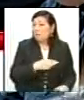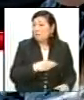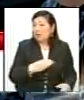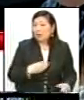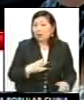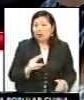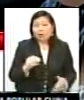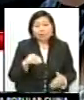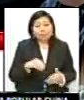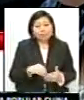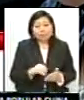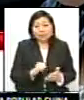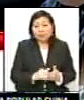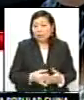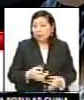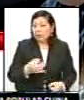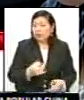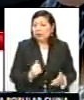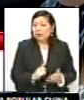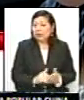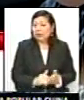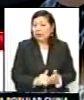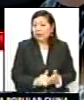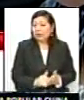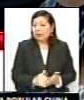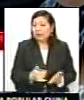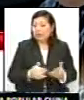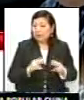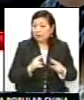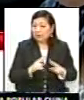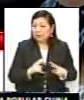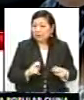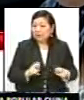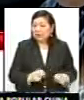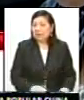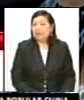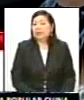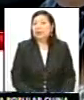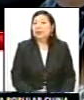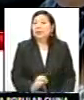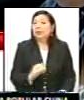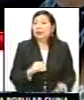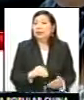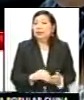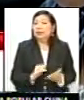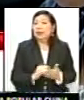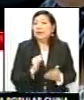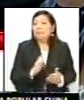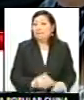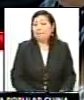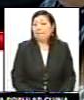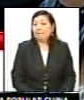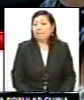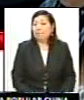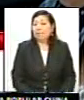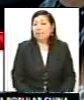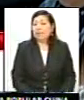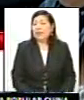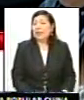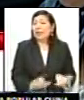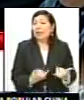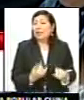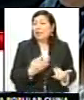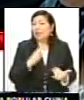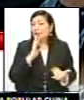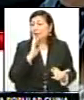cumpla las decisiones judiciales, tendríamos que estar analizando ese punto, si se cumplió o no se cumplió el mandato. Entonces yo creo que ese